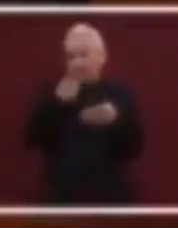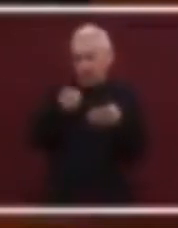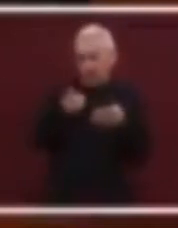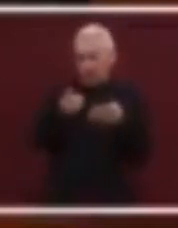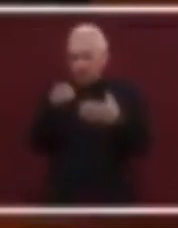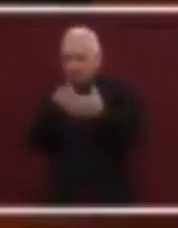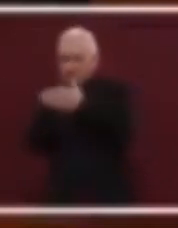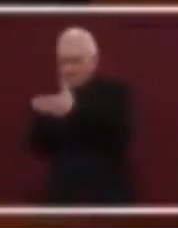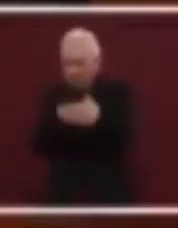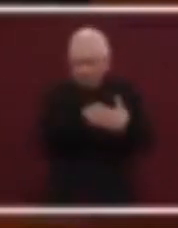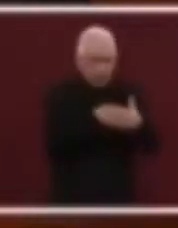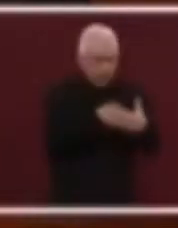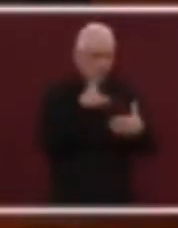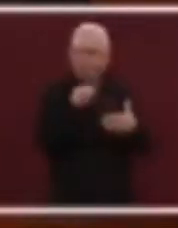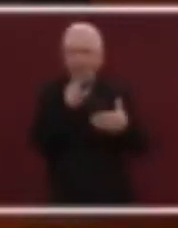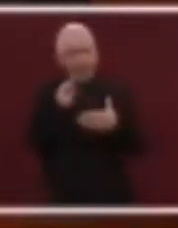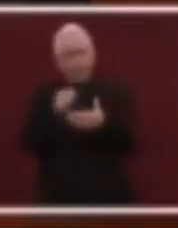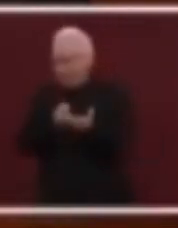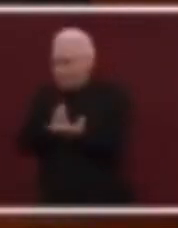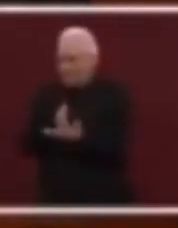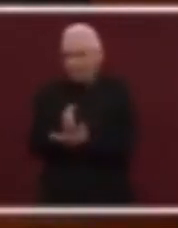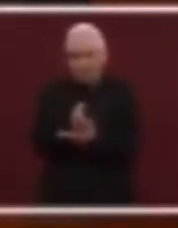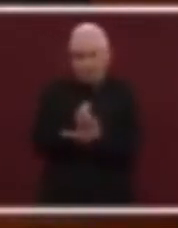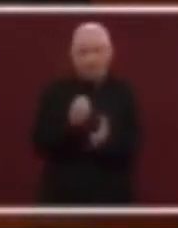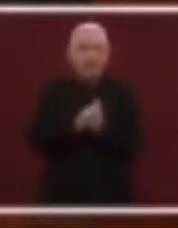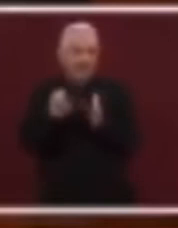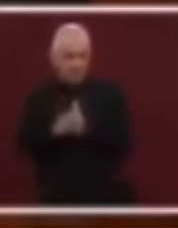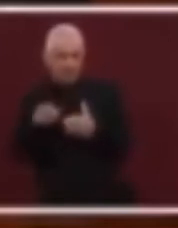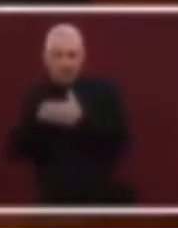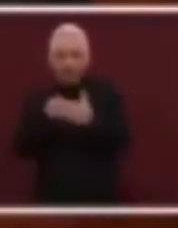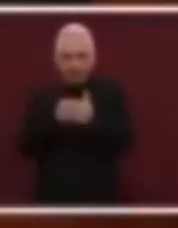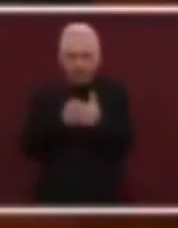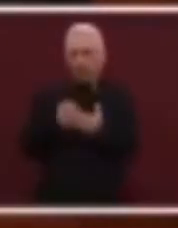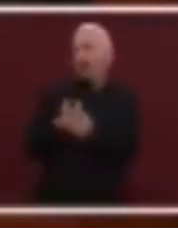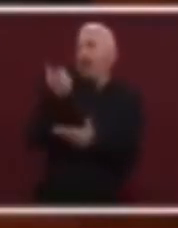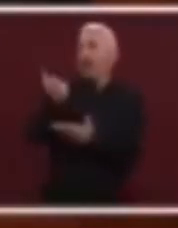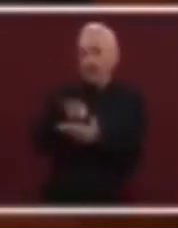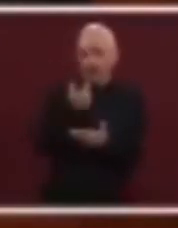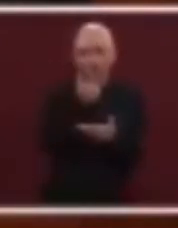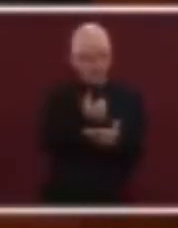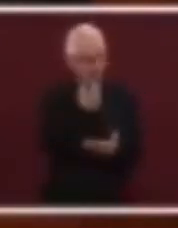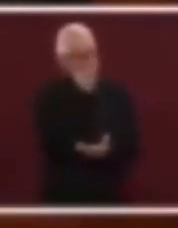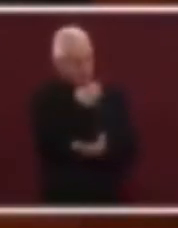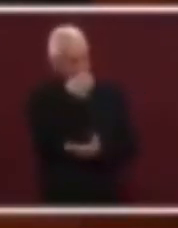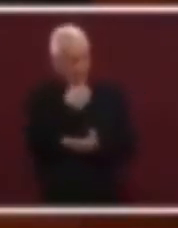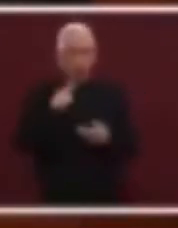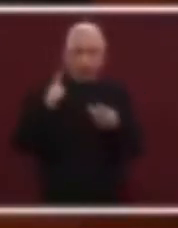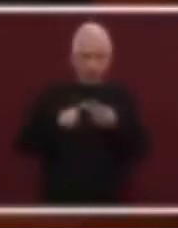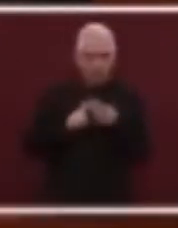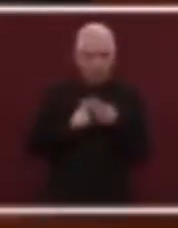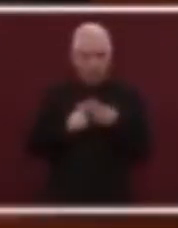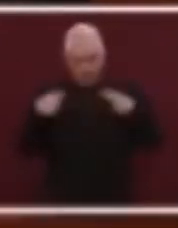educación. ¿Cuáles son las barreras? Las cuotas escolares, el uniforme, los útiles